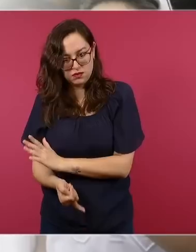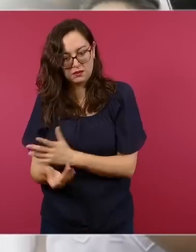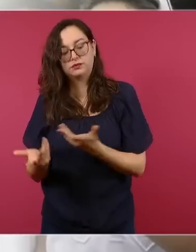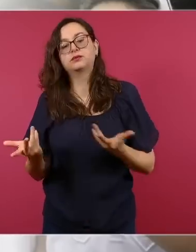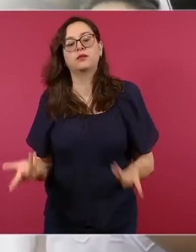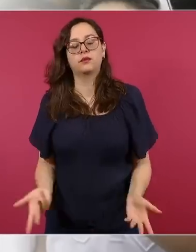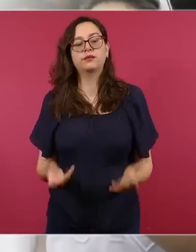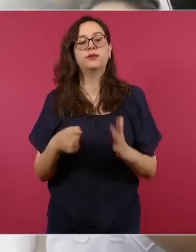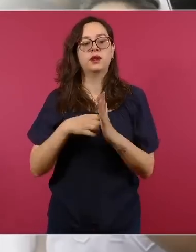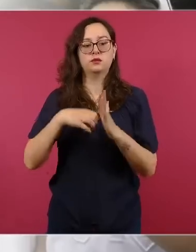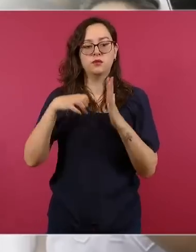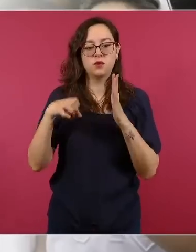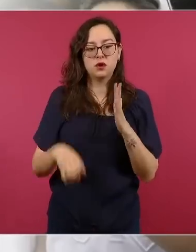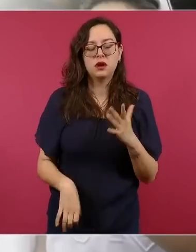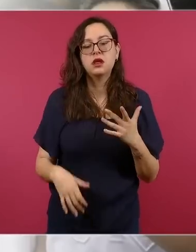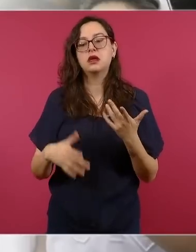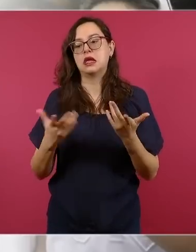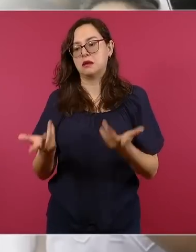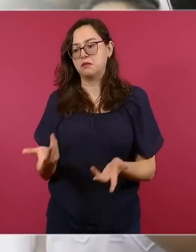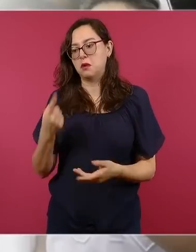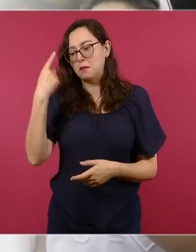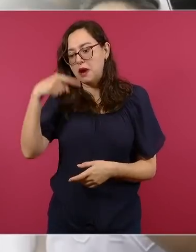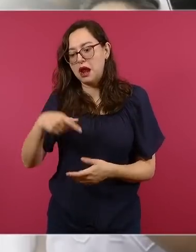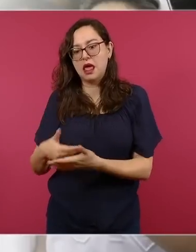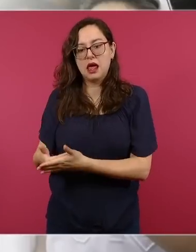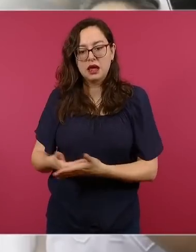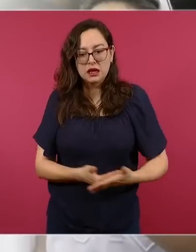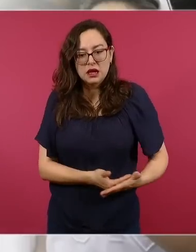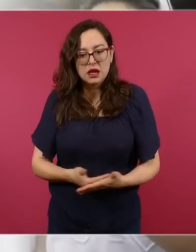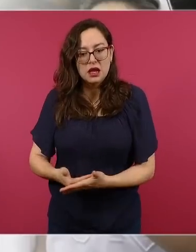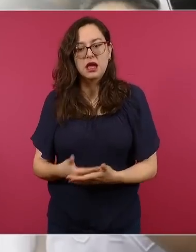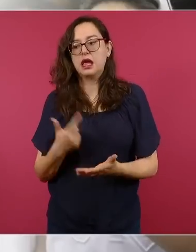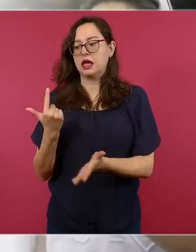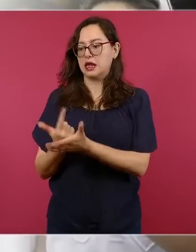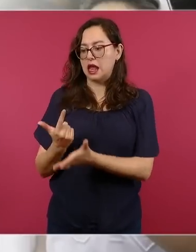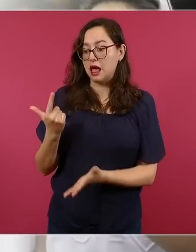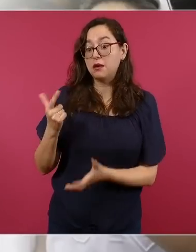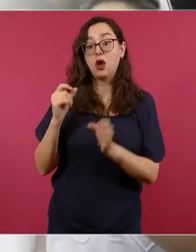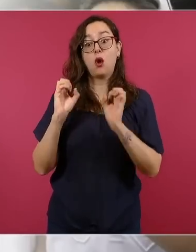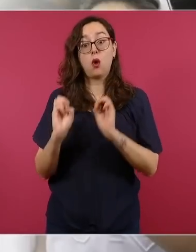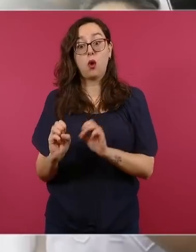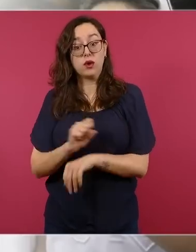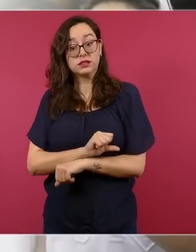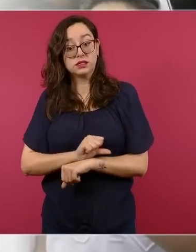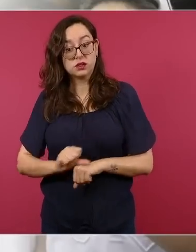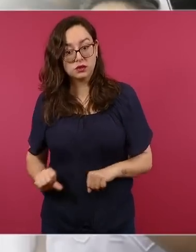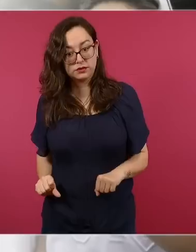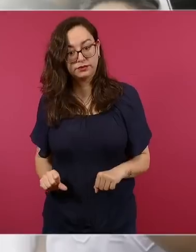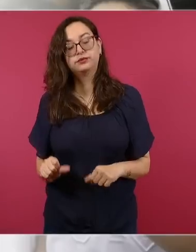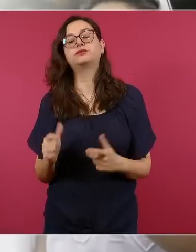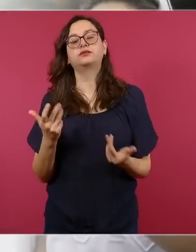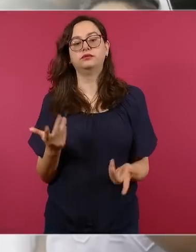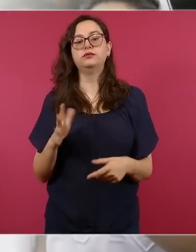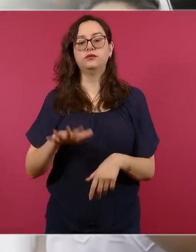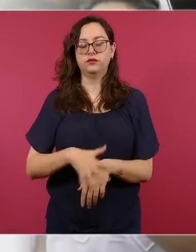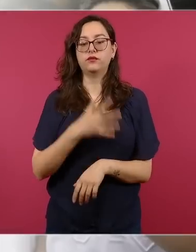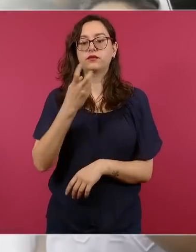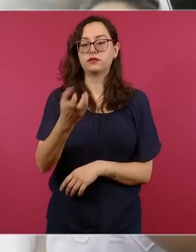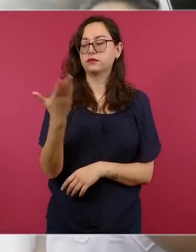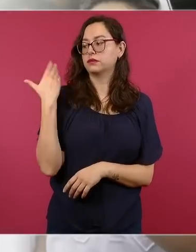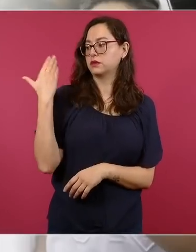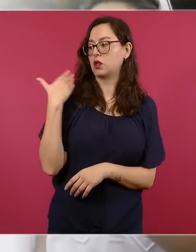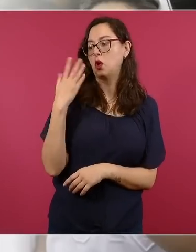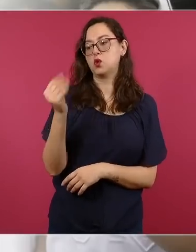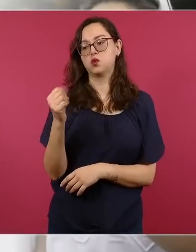en cuidados intensivos, cuidados neonatales o enfermeras quirúrgicas. Por eso, el 9 de mayo iniciamos el registro. Se